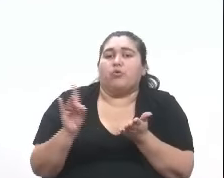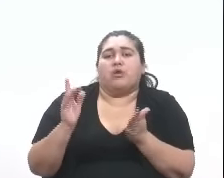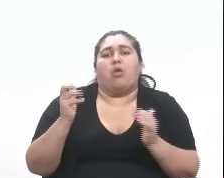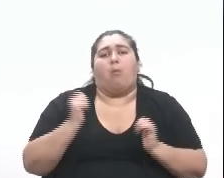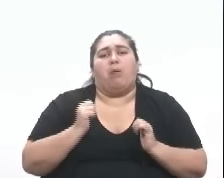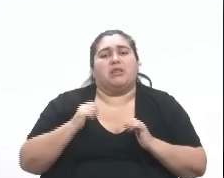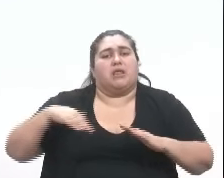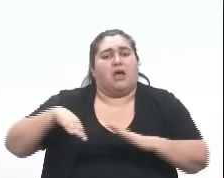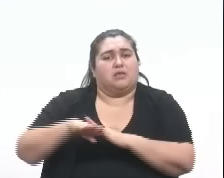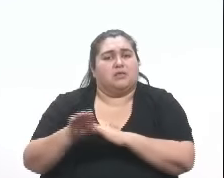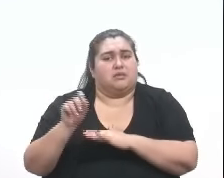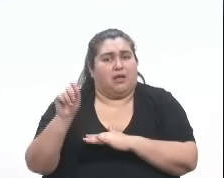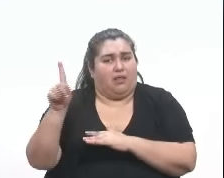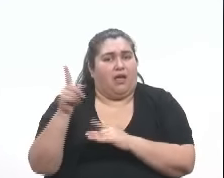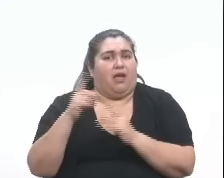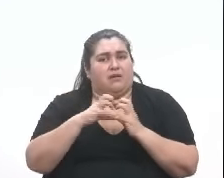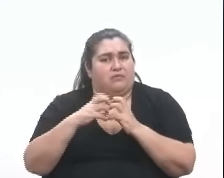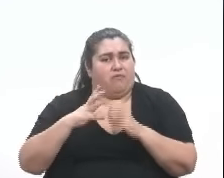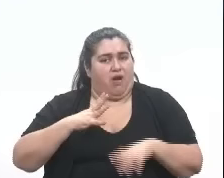tratamiento.